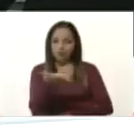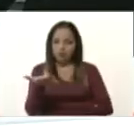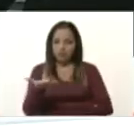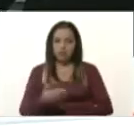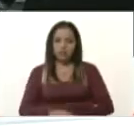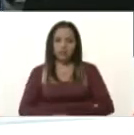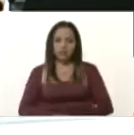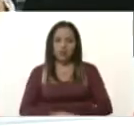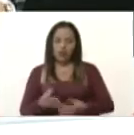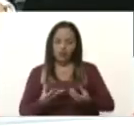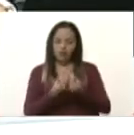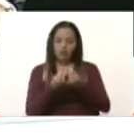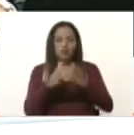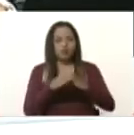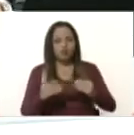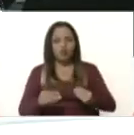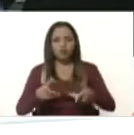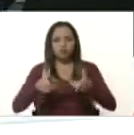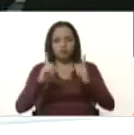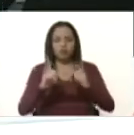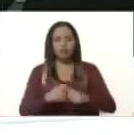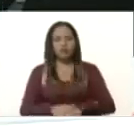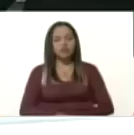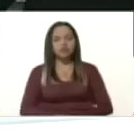Juntos todo es posible.